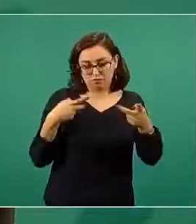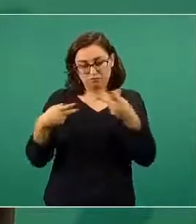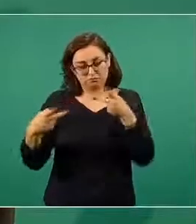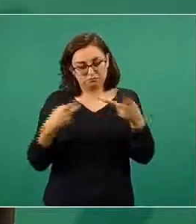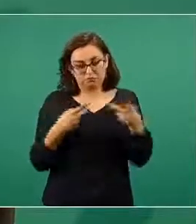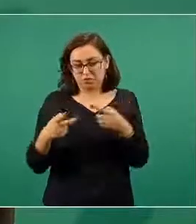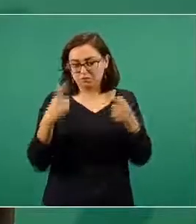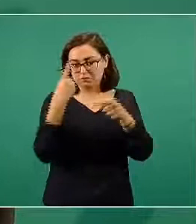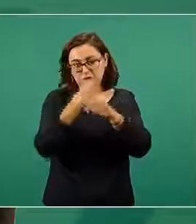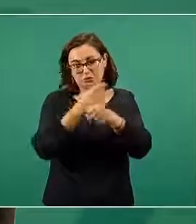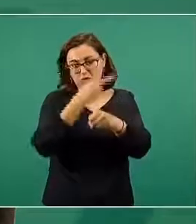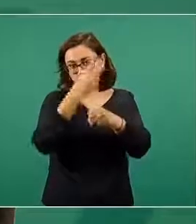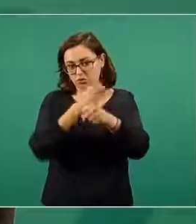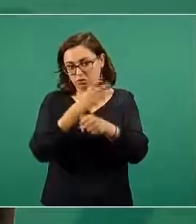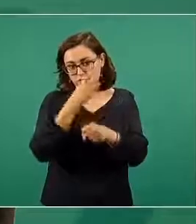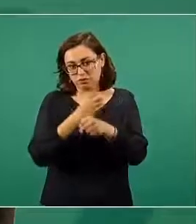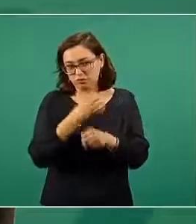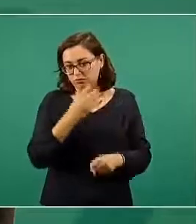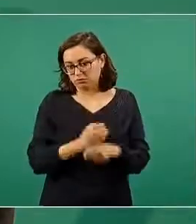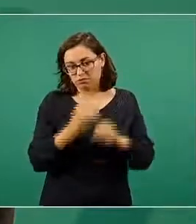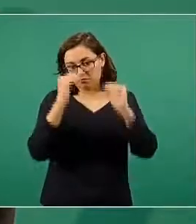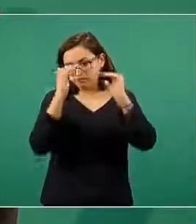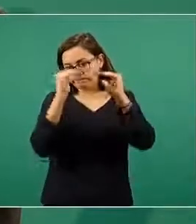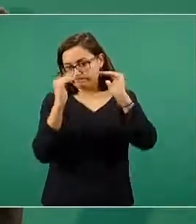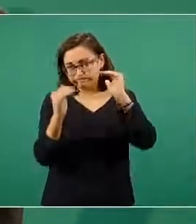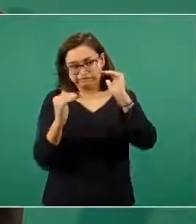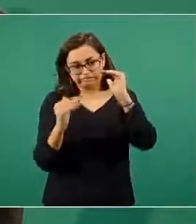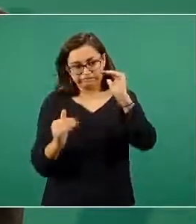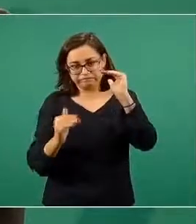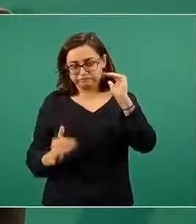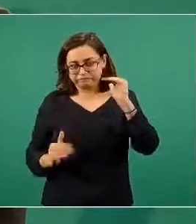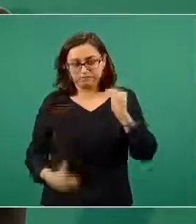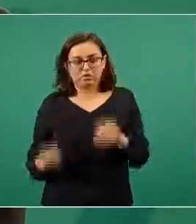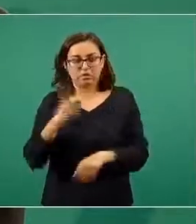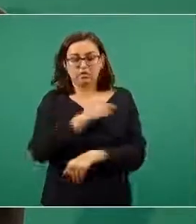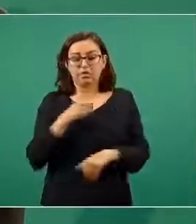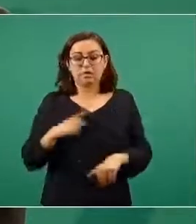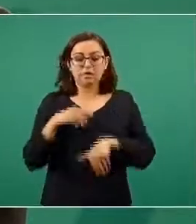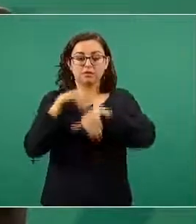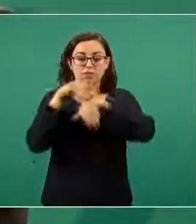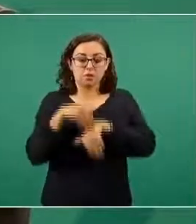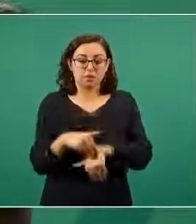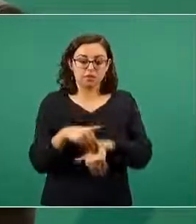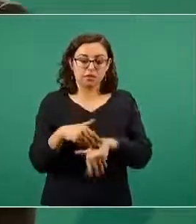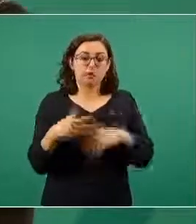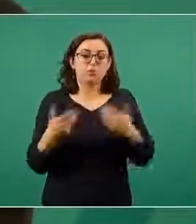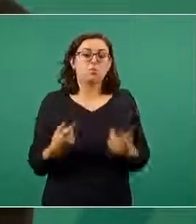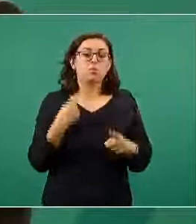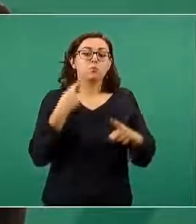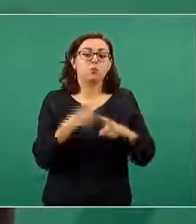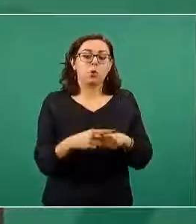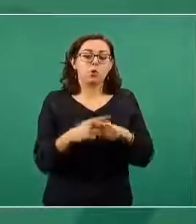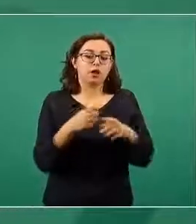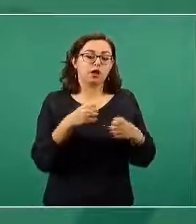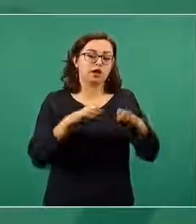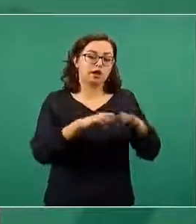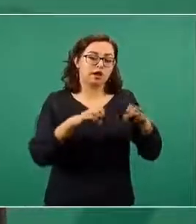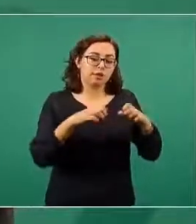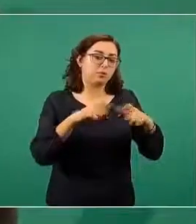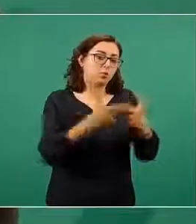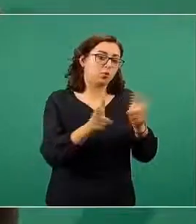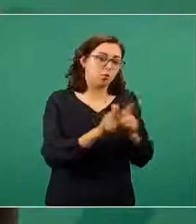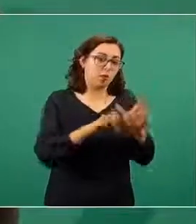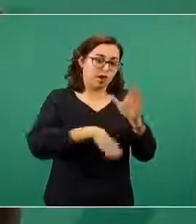estrategia de la Política Nacional de Vacunación conforme a los grupos etarios que se están